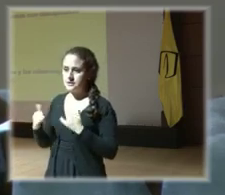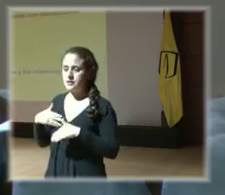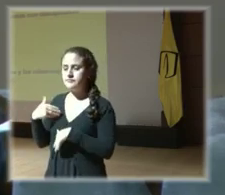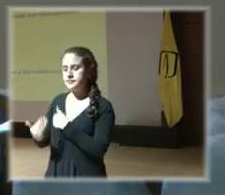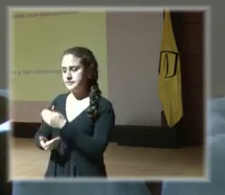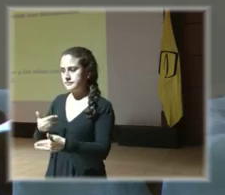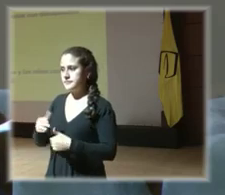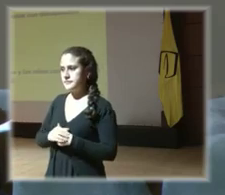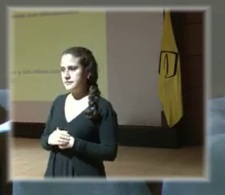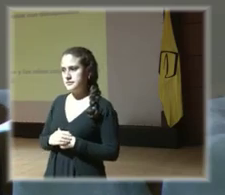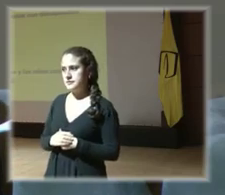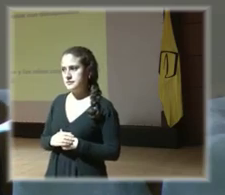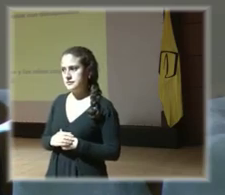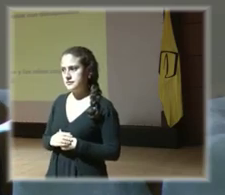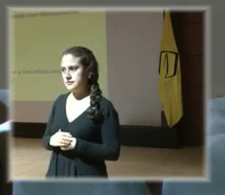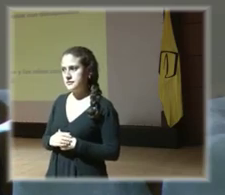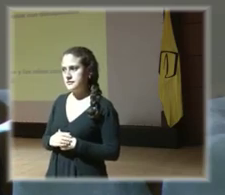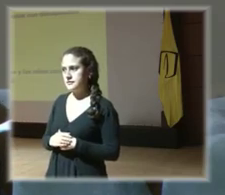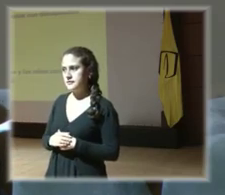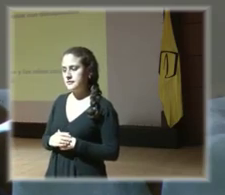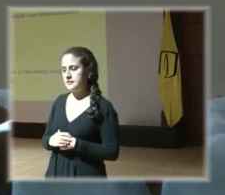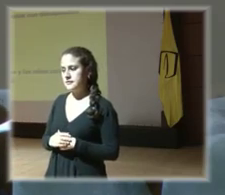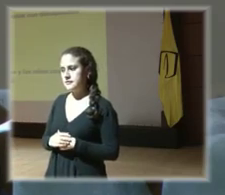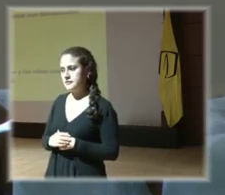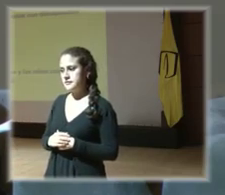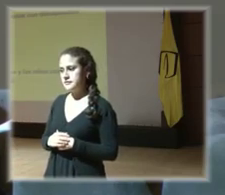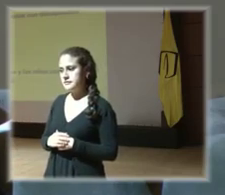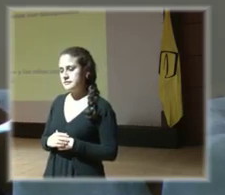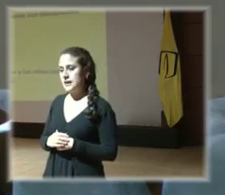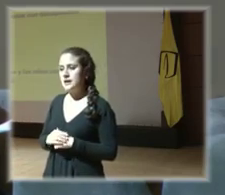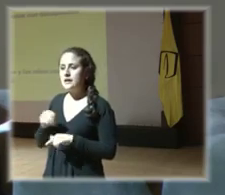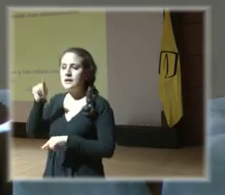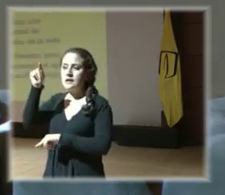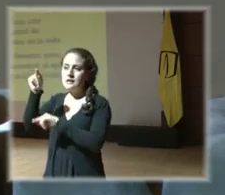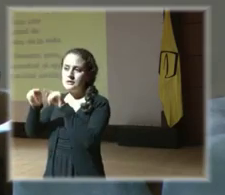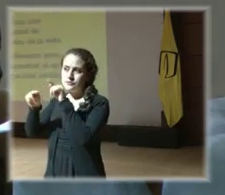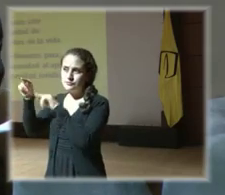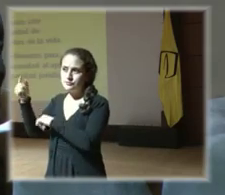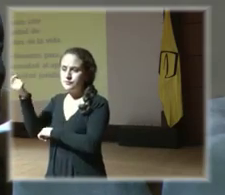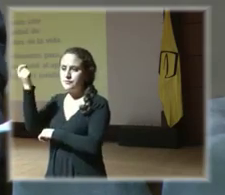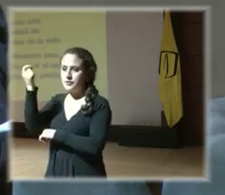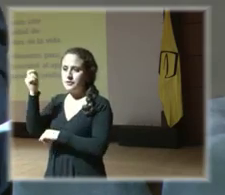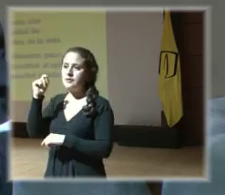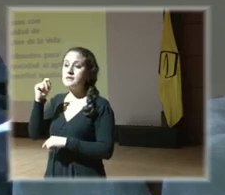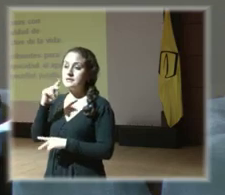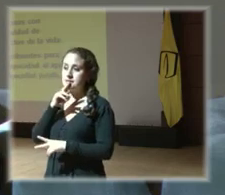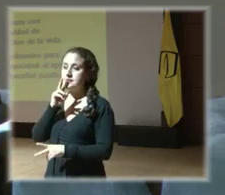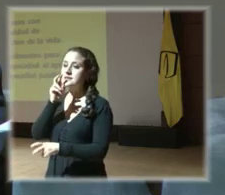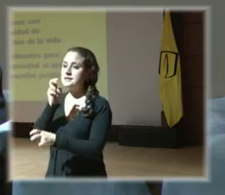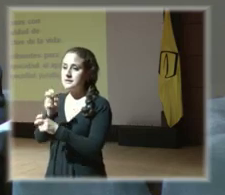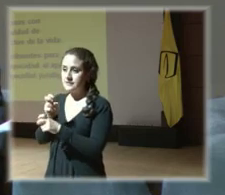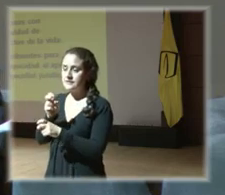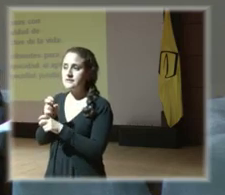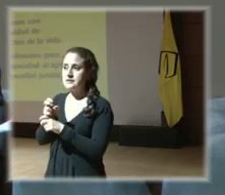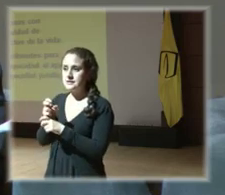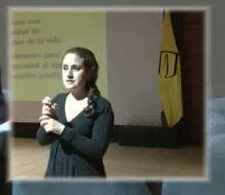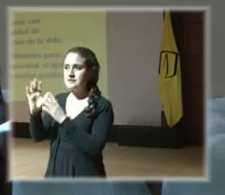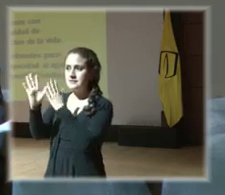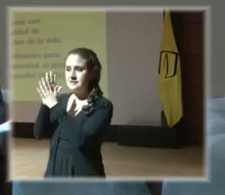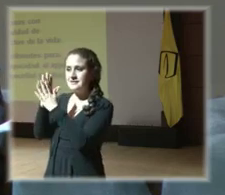que ha emitido la Corte. Son pocos, también es muy complejo acceder a